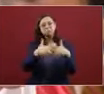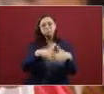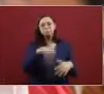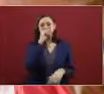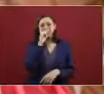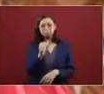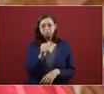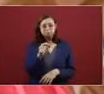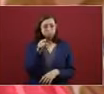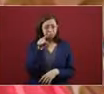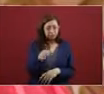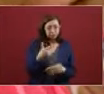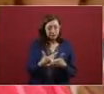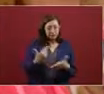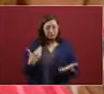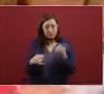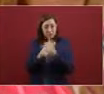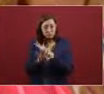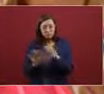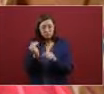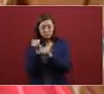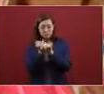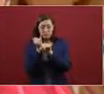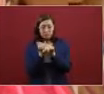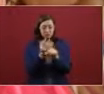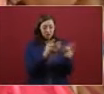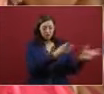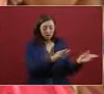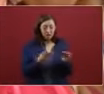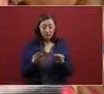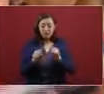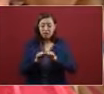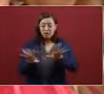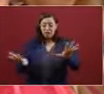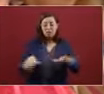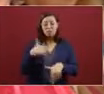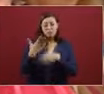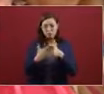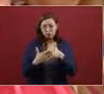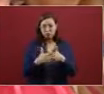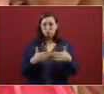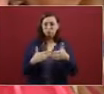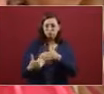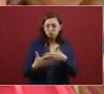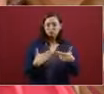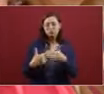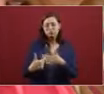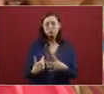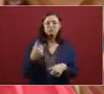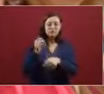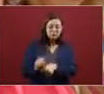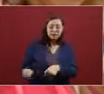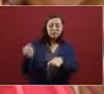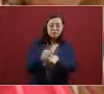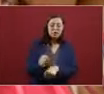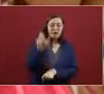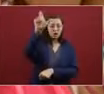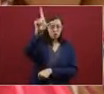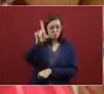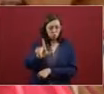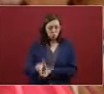tenía lista en algún momento y solamente se retomó, o si se va a actualizar constantemente cada lunes, que usted ofreció